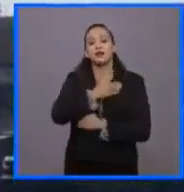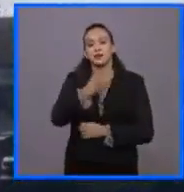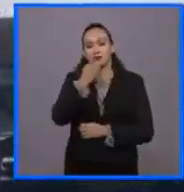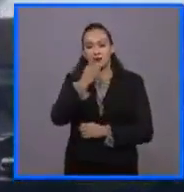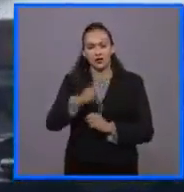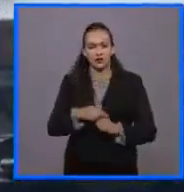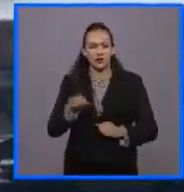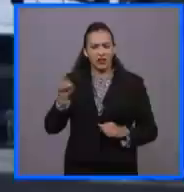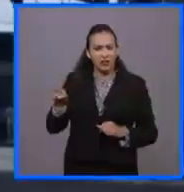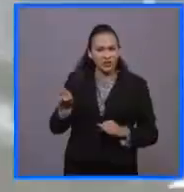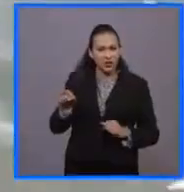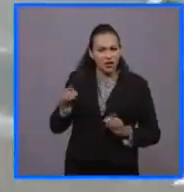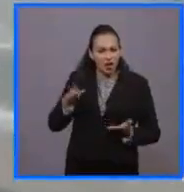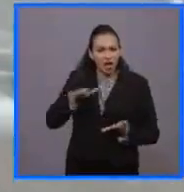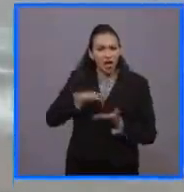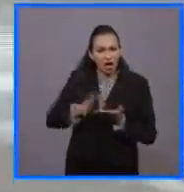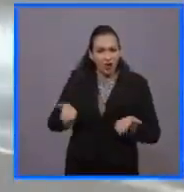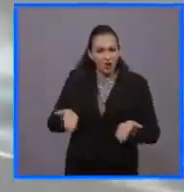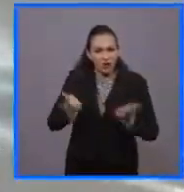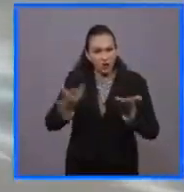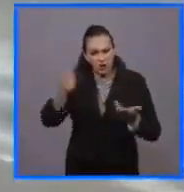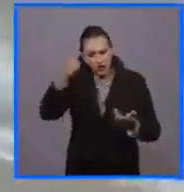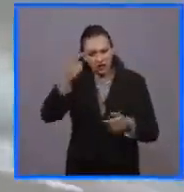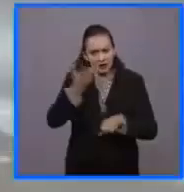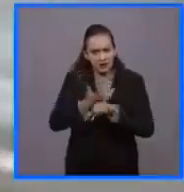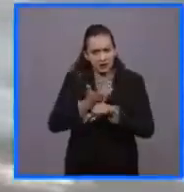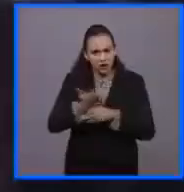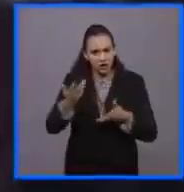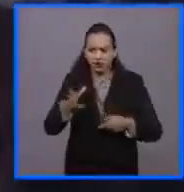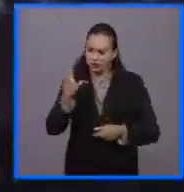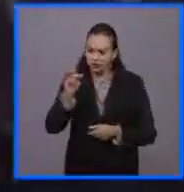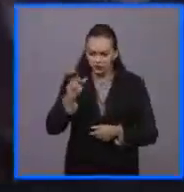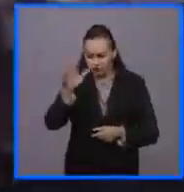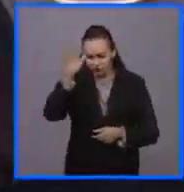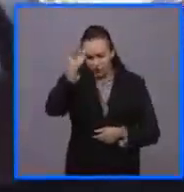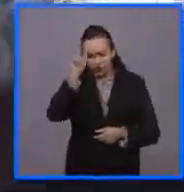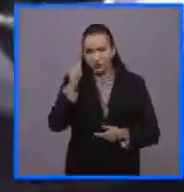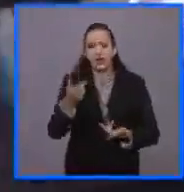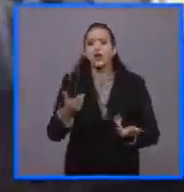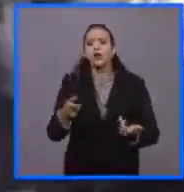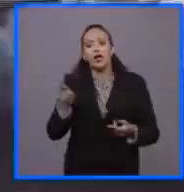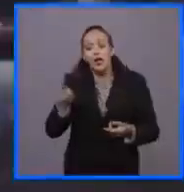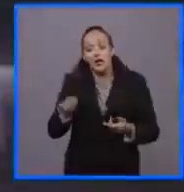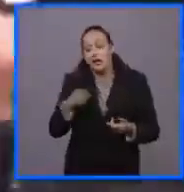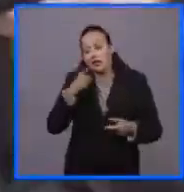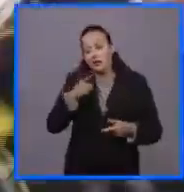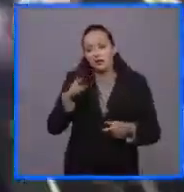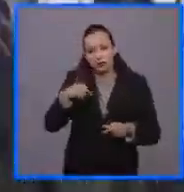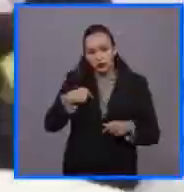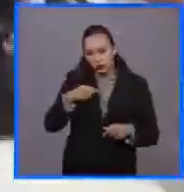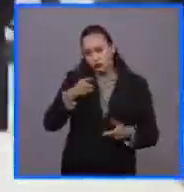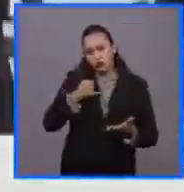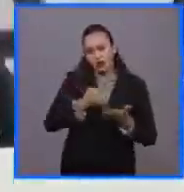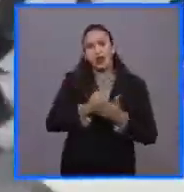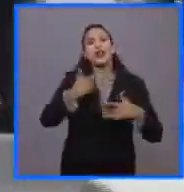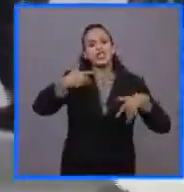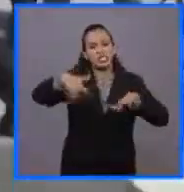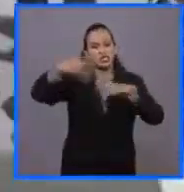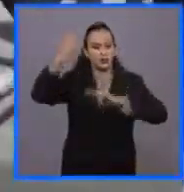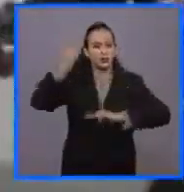ella esté fomentando las movilizaciones en Estados Unidos, como lo aseguró la secretaria de Seguridad de ese país, Kristi